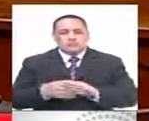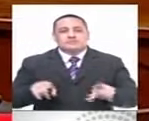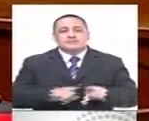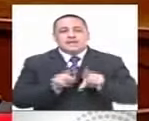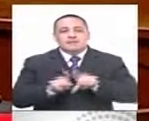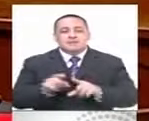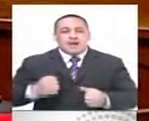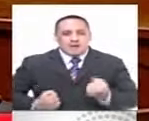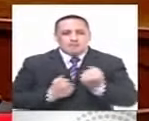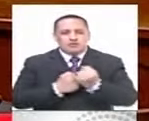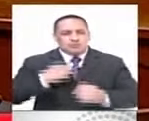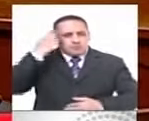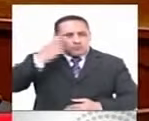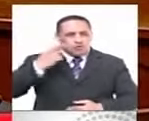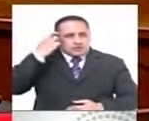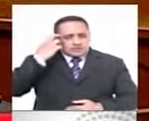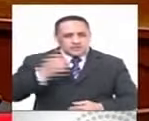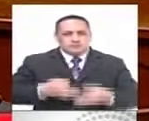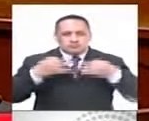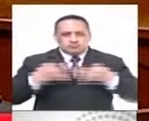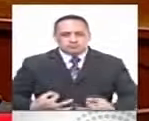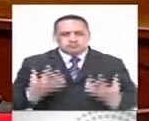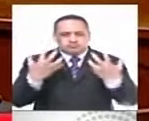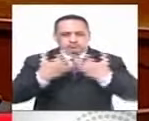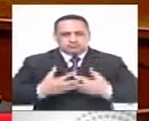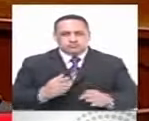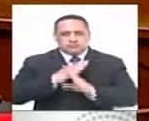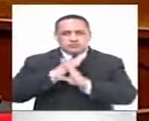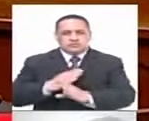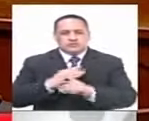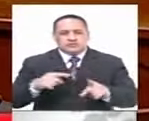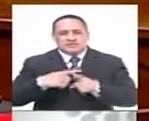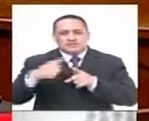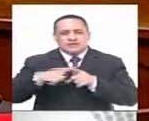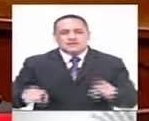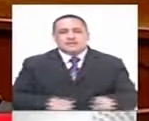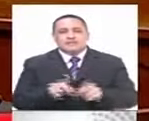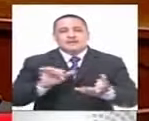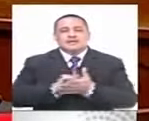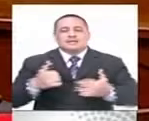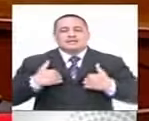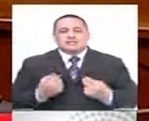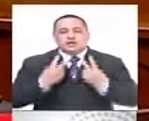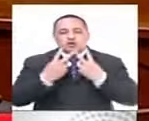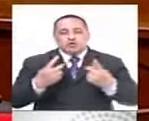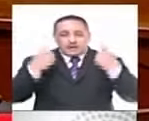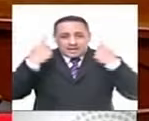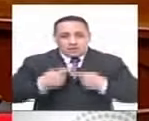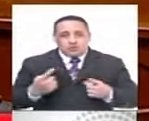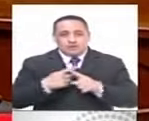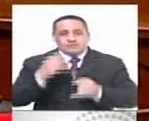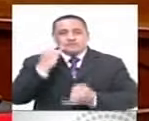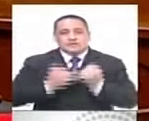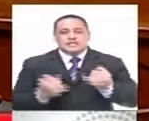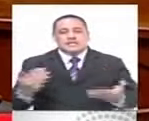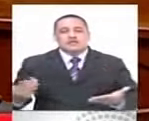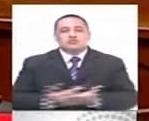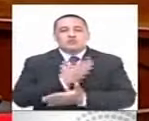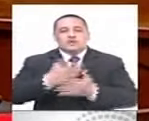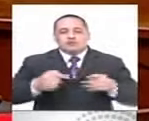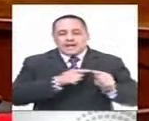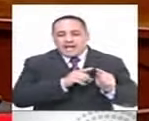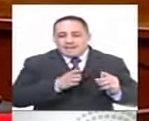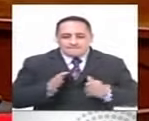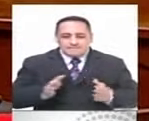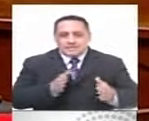política nacional de integridad y lucha contra la corrupción, la que contará con la definición de nuevos